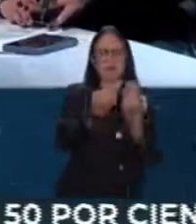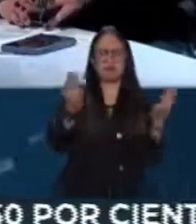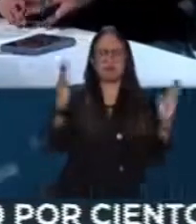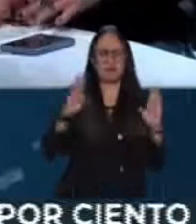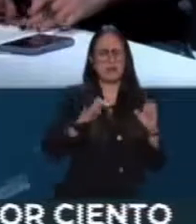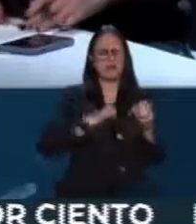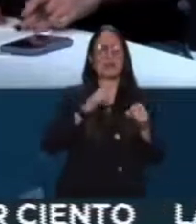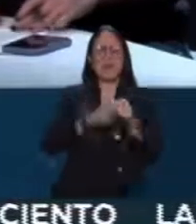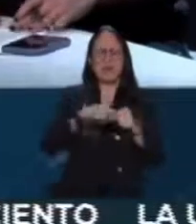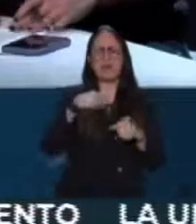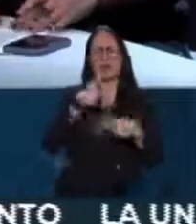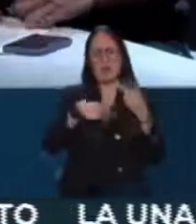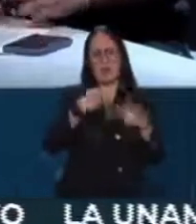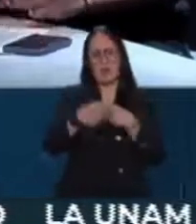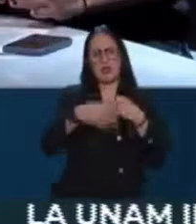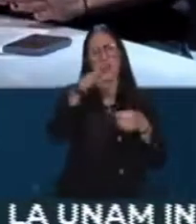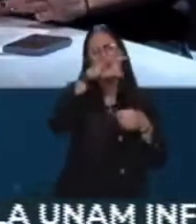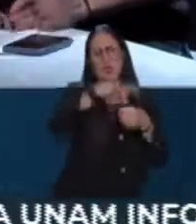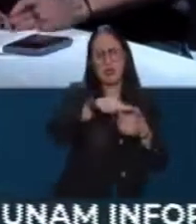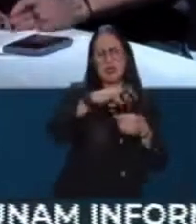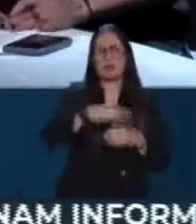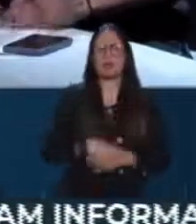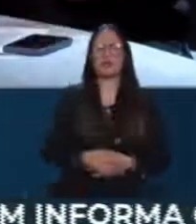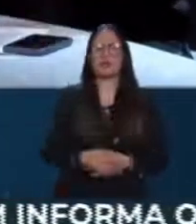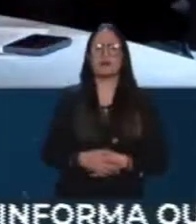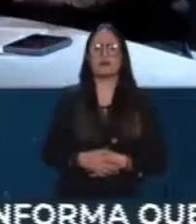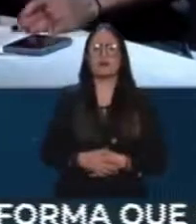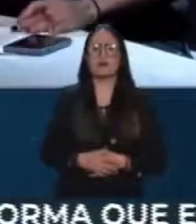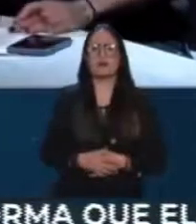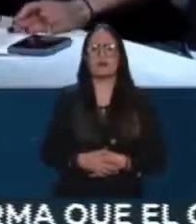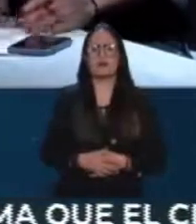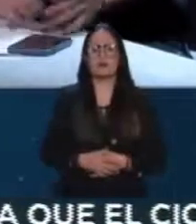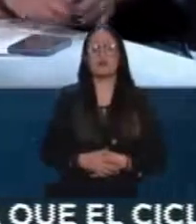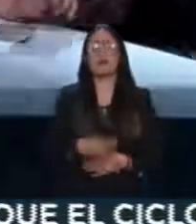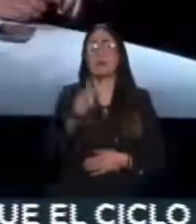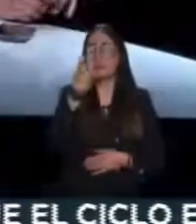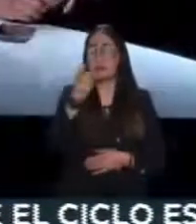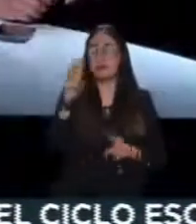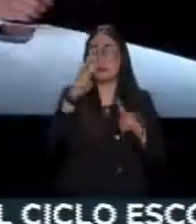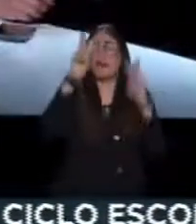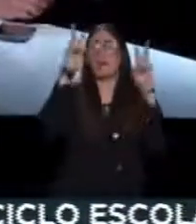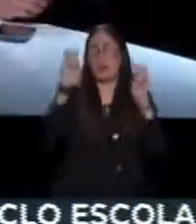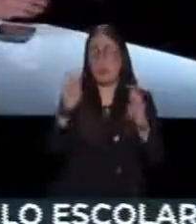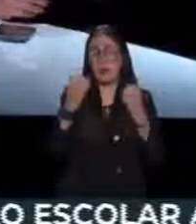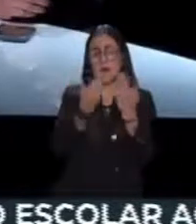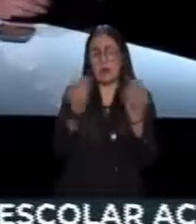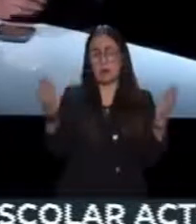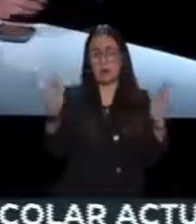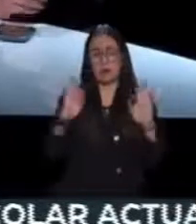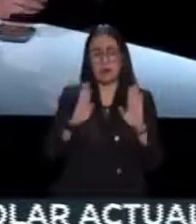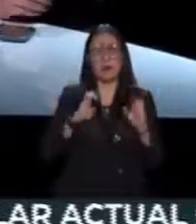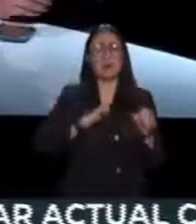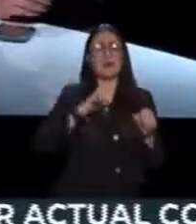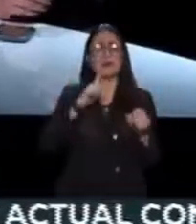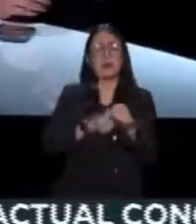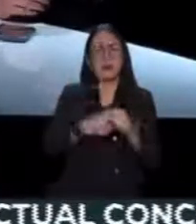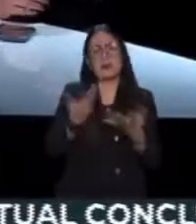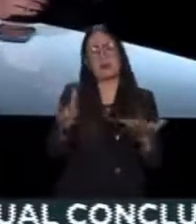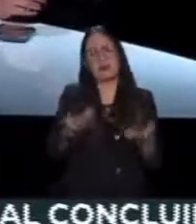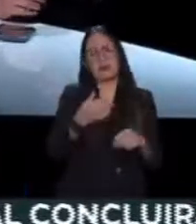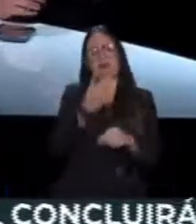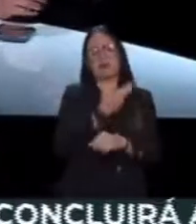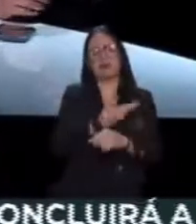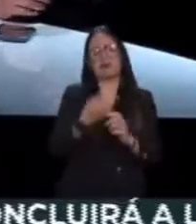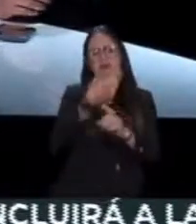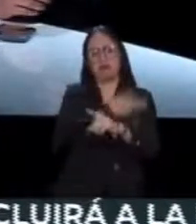especial. Pero las casillas especiales, así es, un pendientito. Un tema pendiente para la autoridad electoral. Iraíz